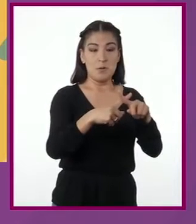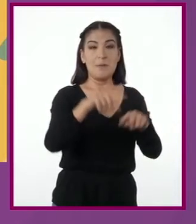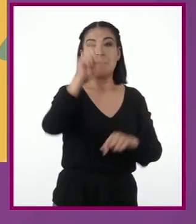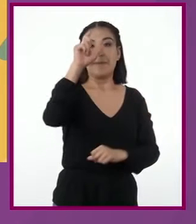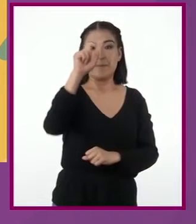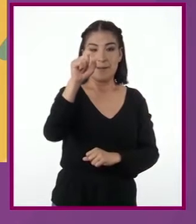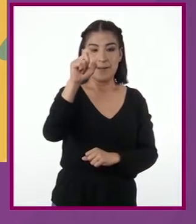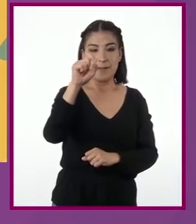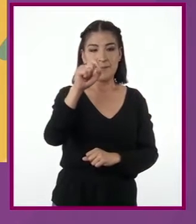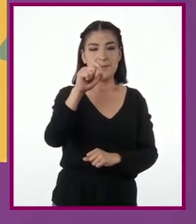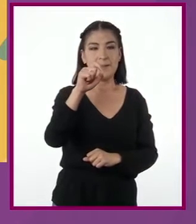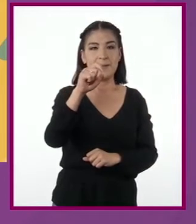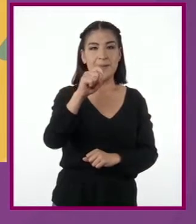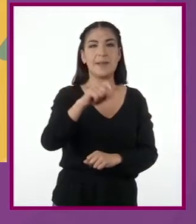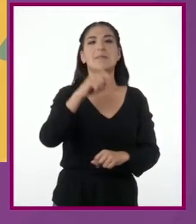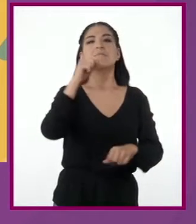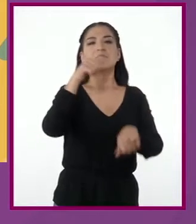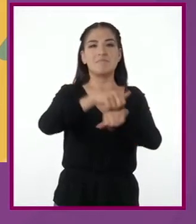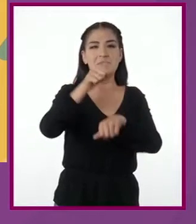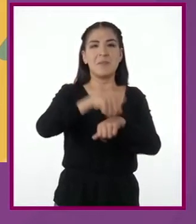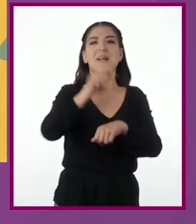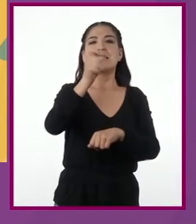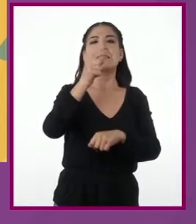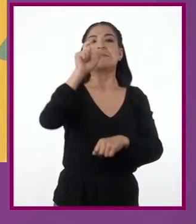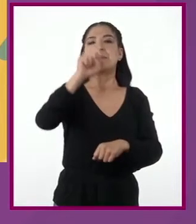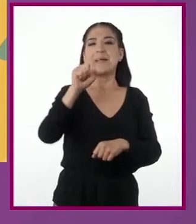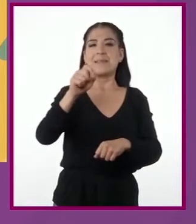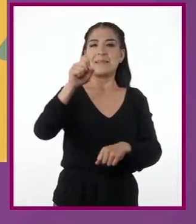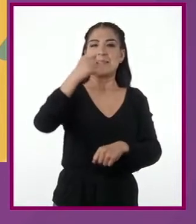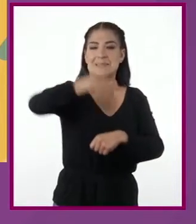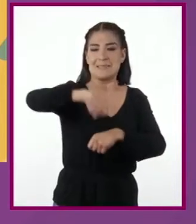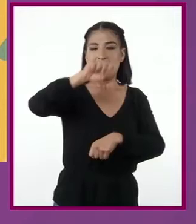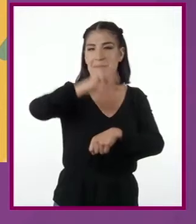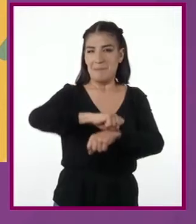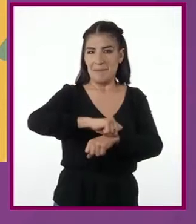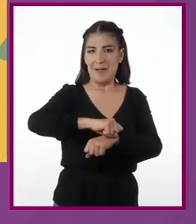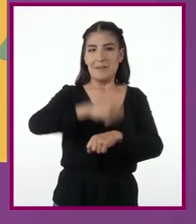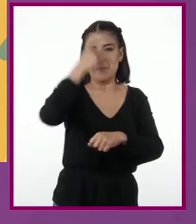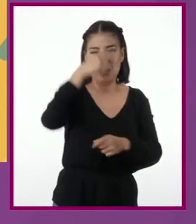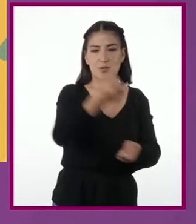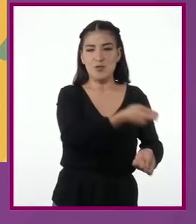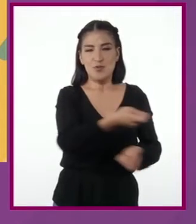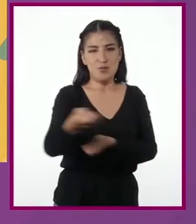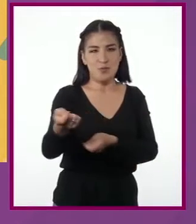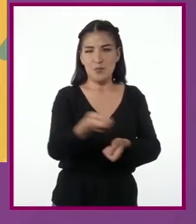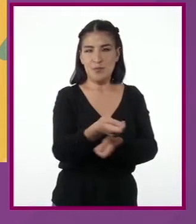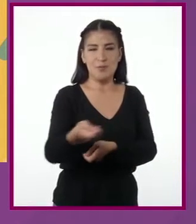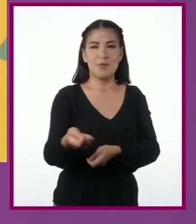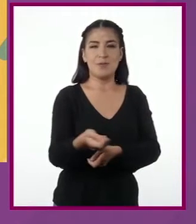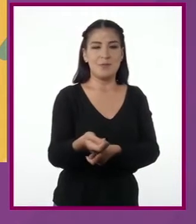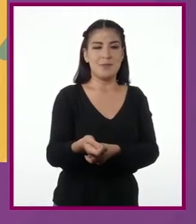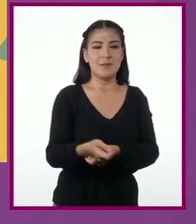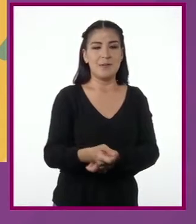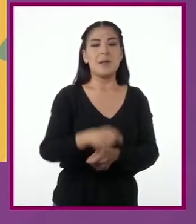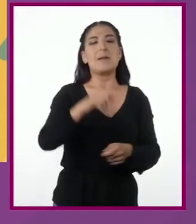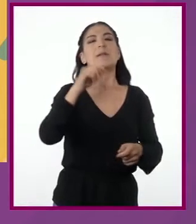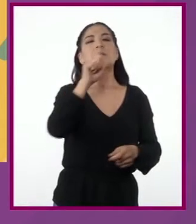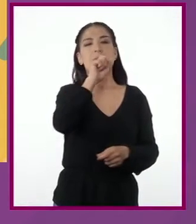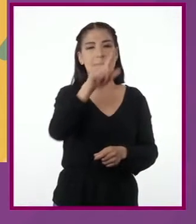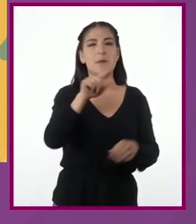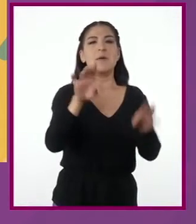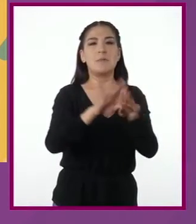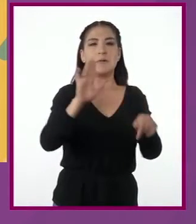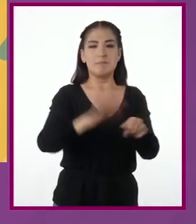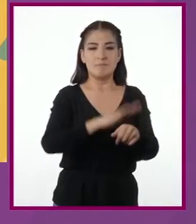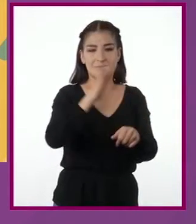20, cantidad que representa las 20 semanas de riego programadas, tenemos que aplicar